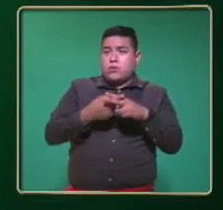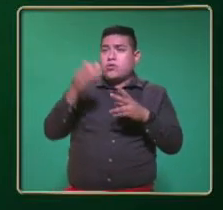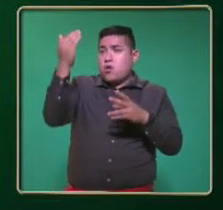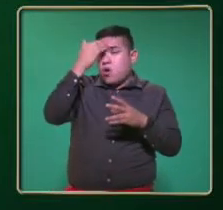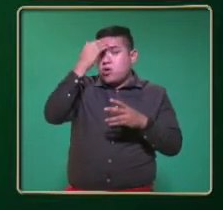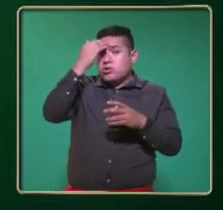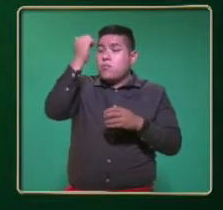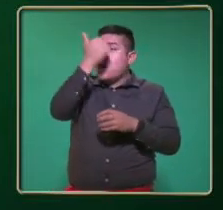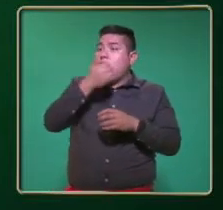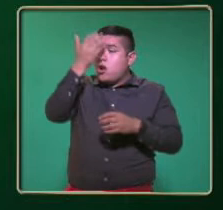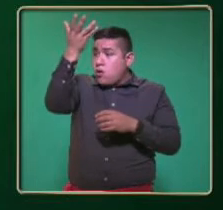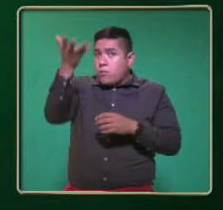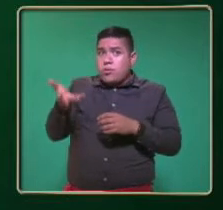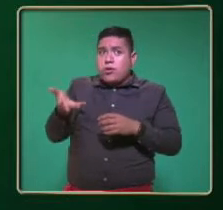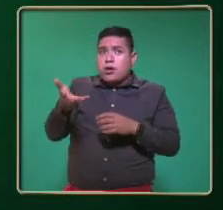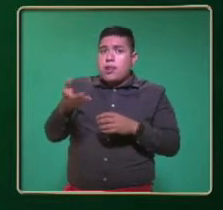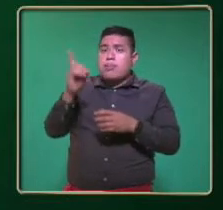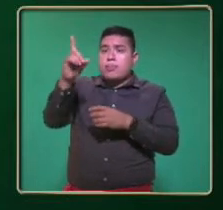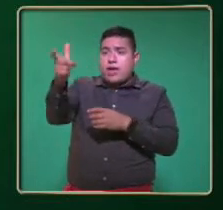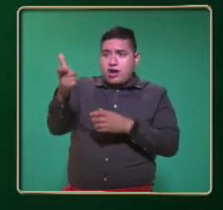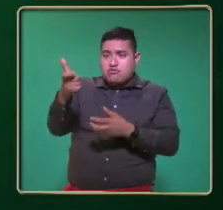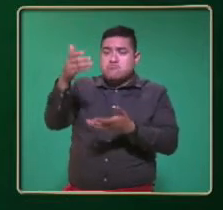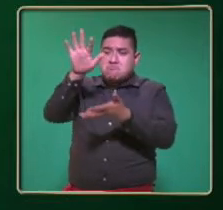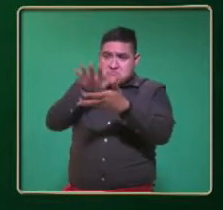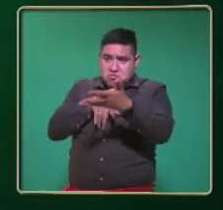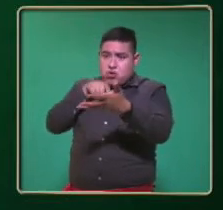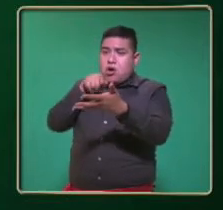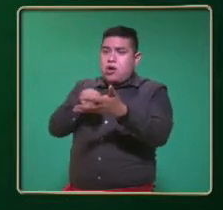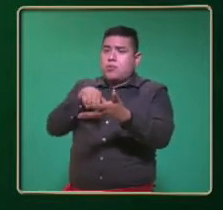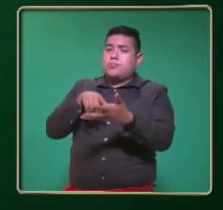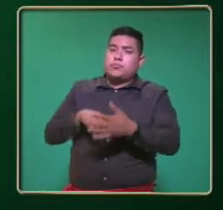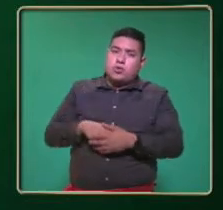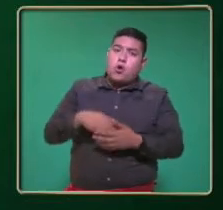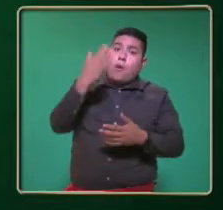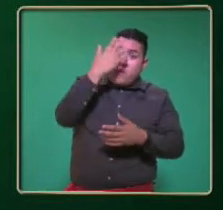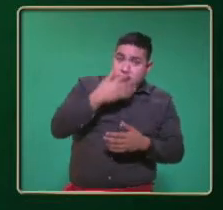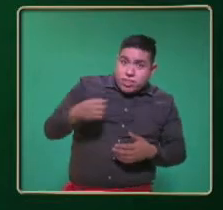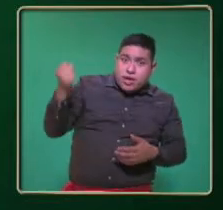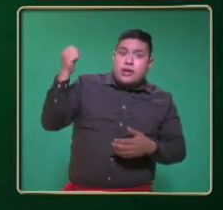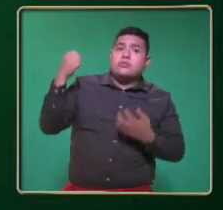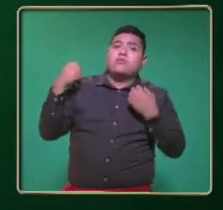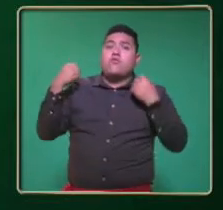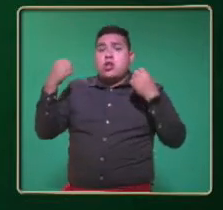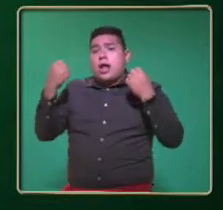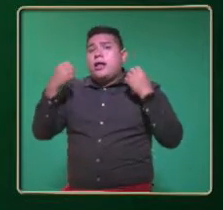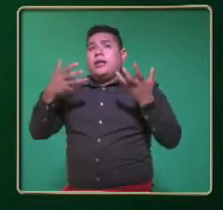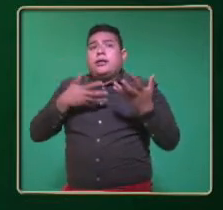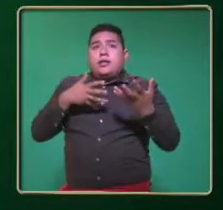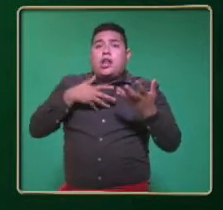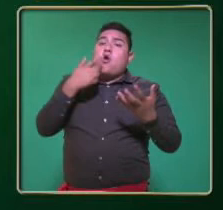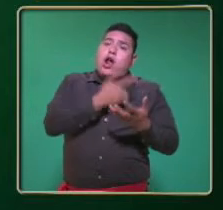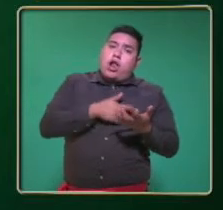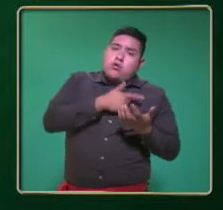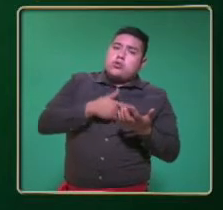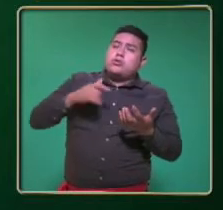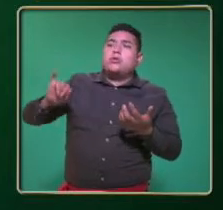caso, lo que tiene el alumno hasta el momento, sus áreas de oportunidad, sus fortalezas, sus gustos, lo que puede hacer por sí